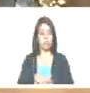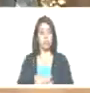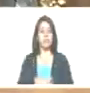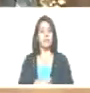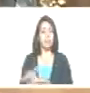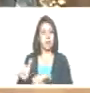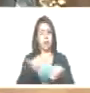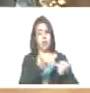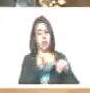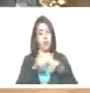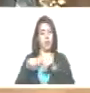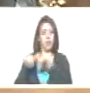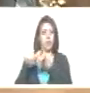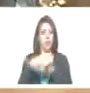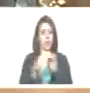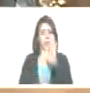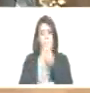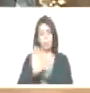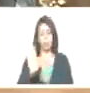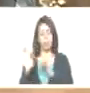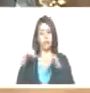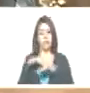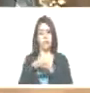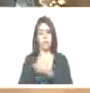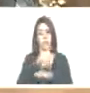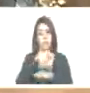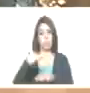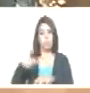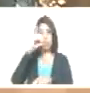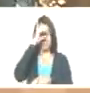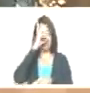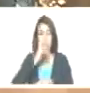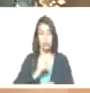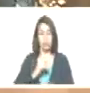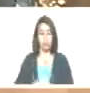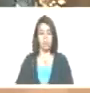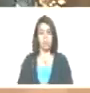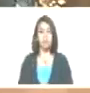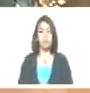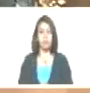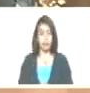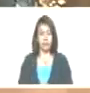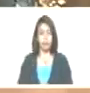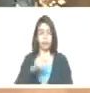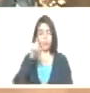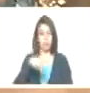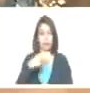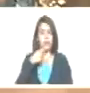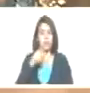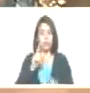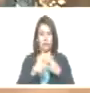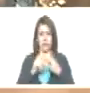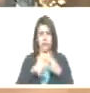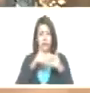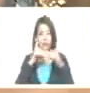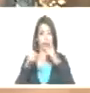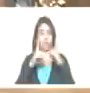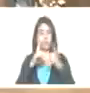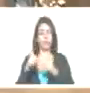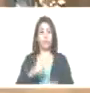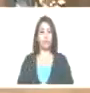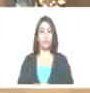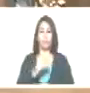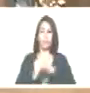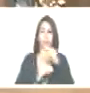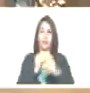y desarrollo integral de las personas con discapacidad, a los efectos de su segunda discusión. Seguidamente,